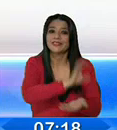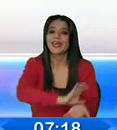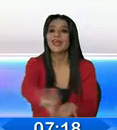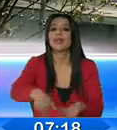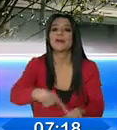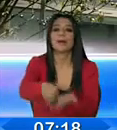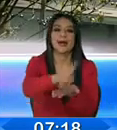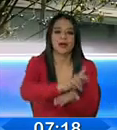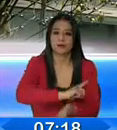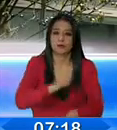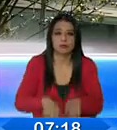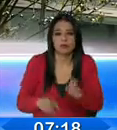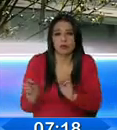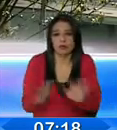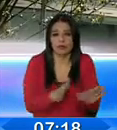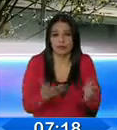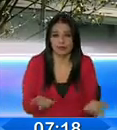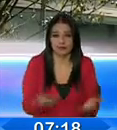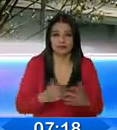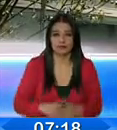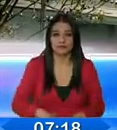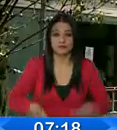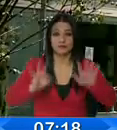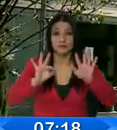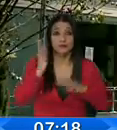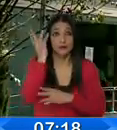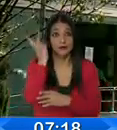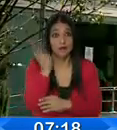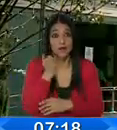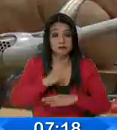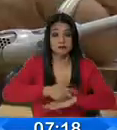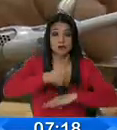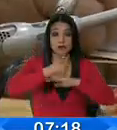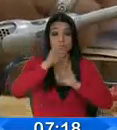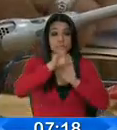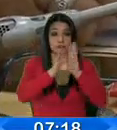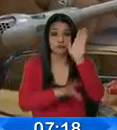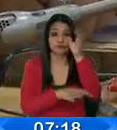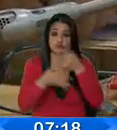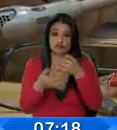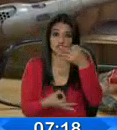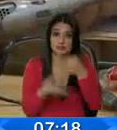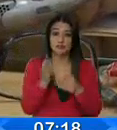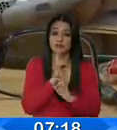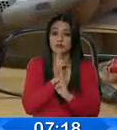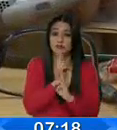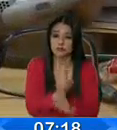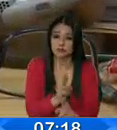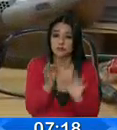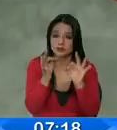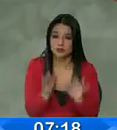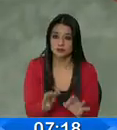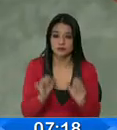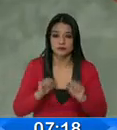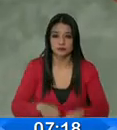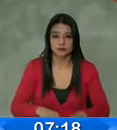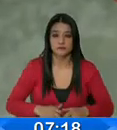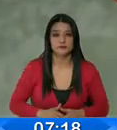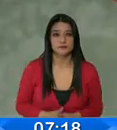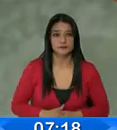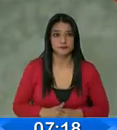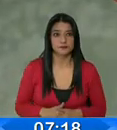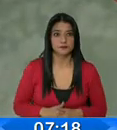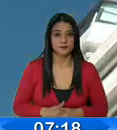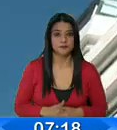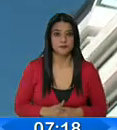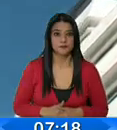magia. Serían alrededor de 8 días que tendría la Corte para emitir un pronunciamiento definitivo. Con realización de